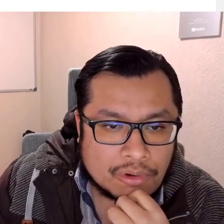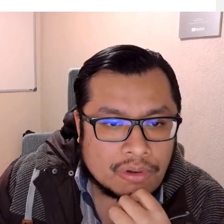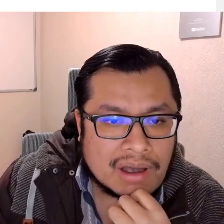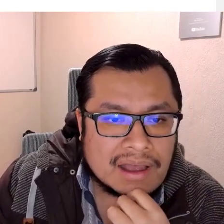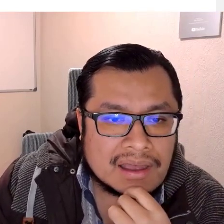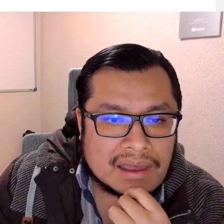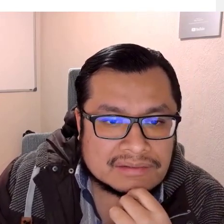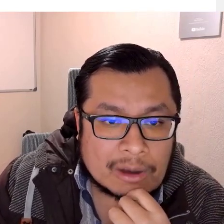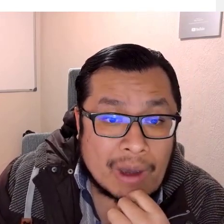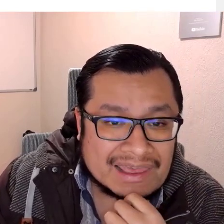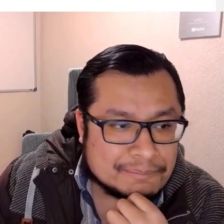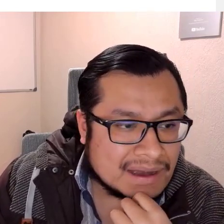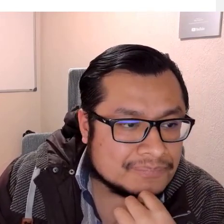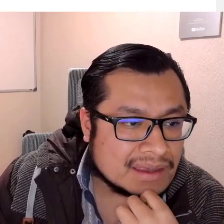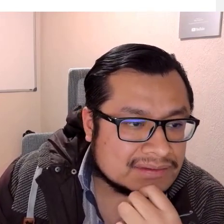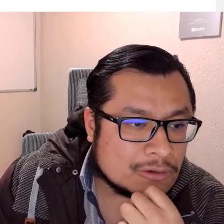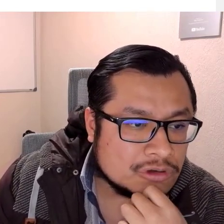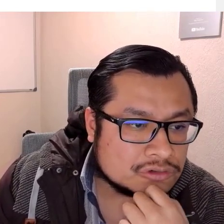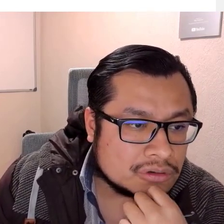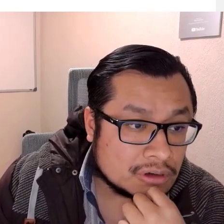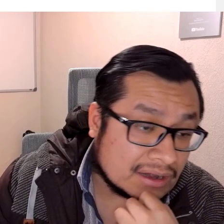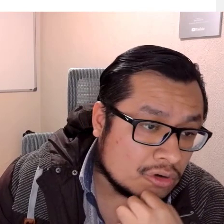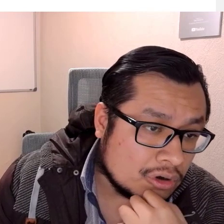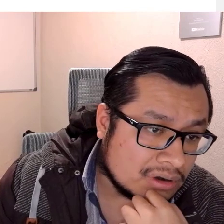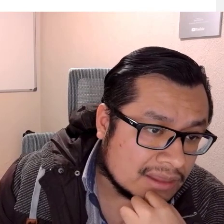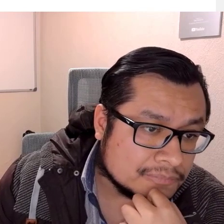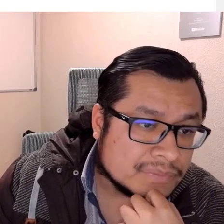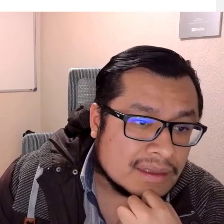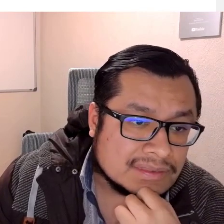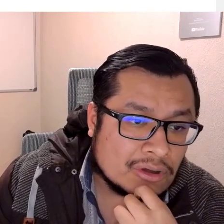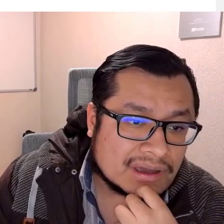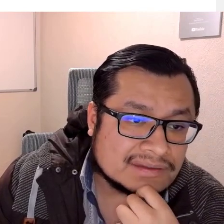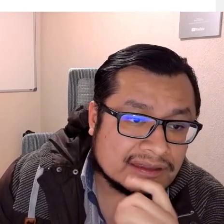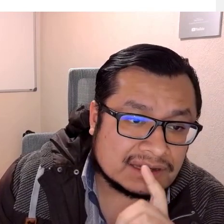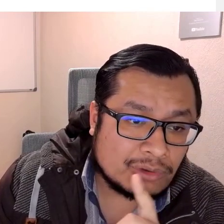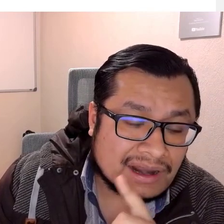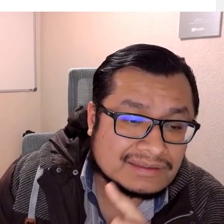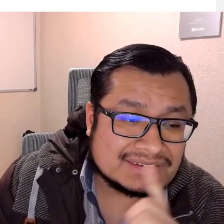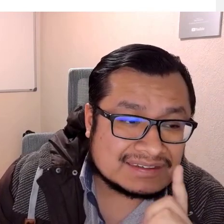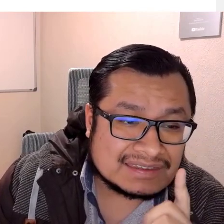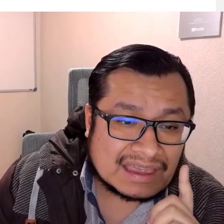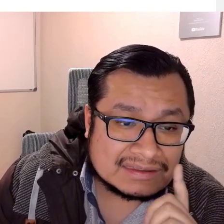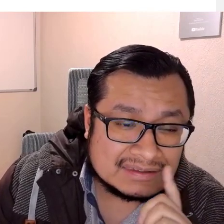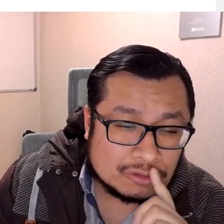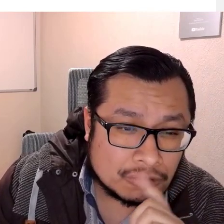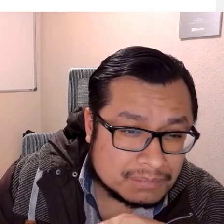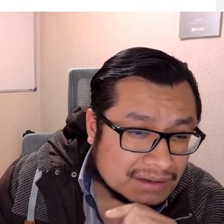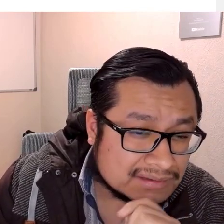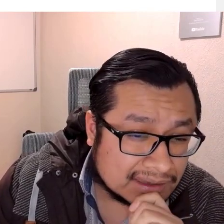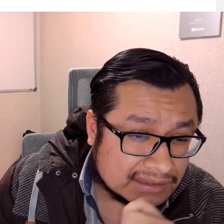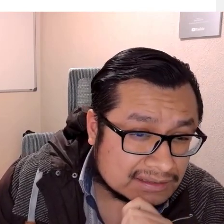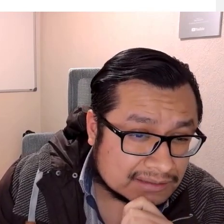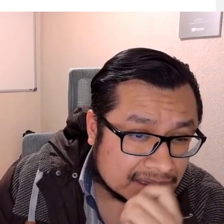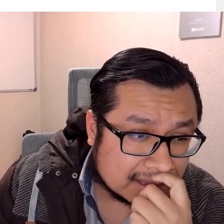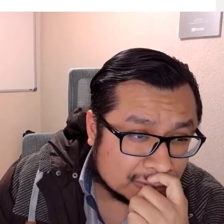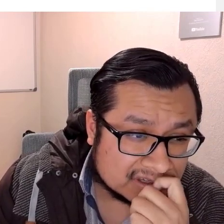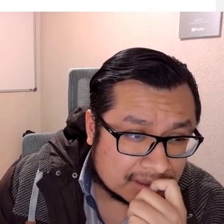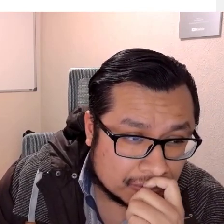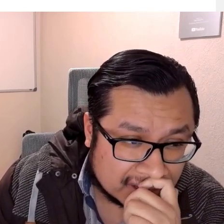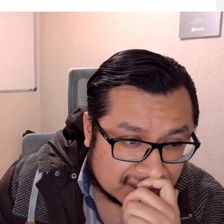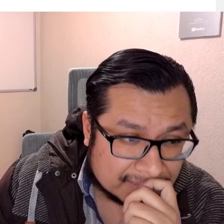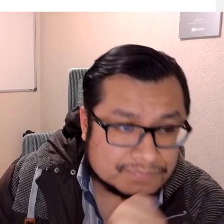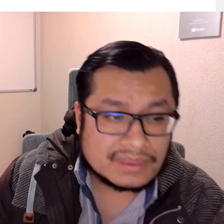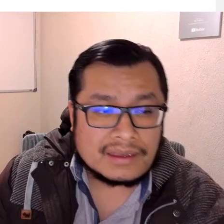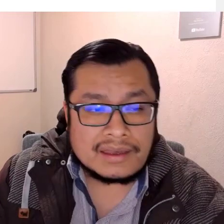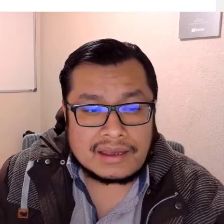navojoa sahuaripa y san luís río colorado dijo que se distribuirán 65 mil 520